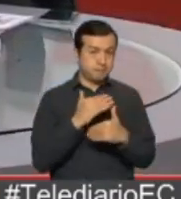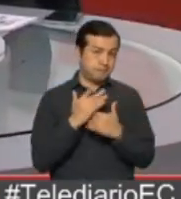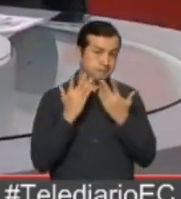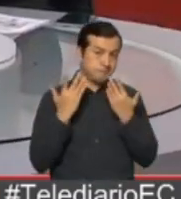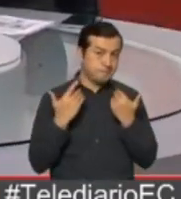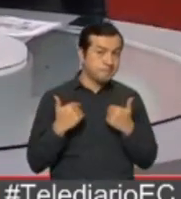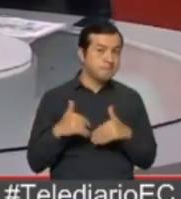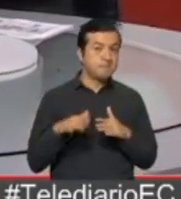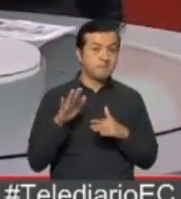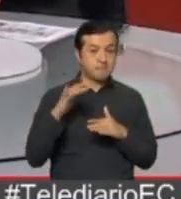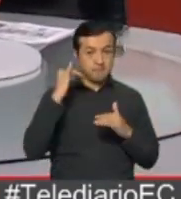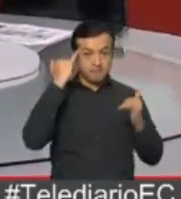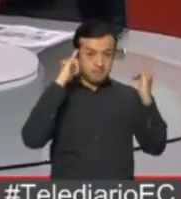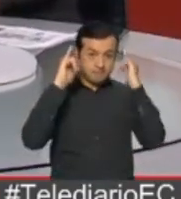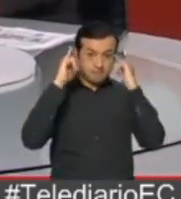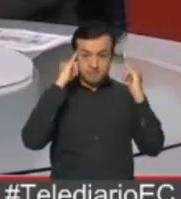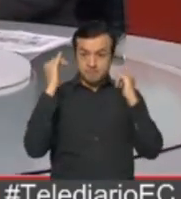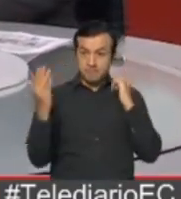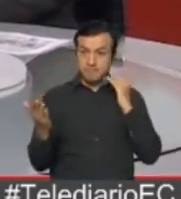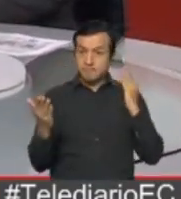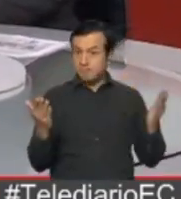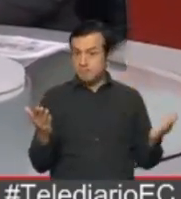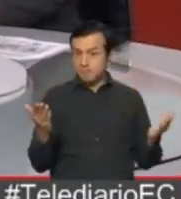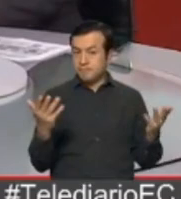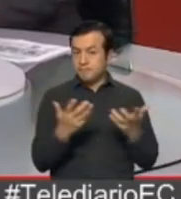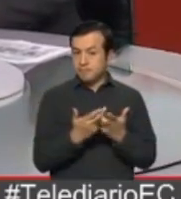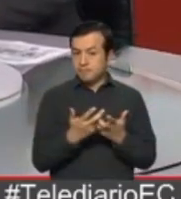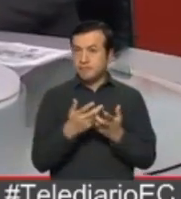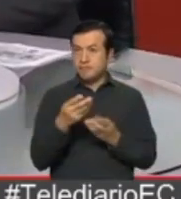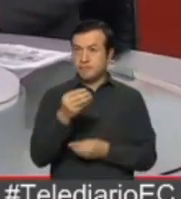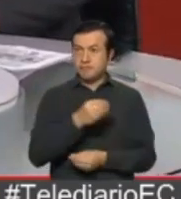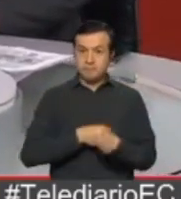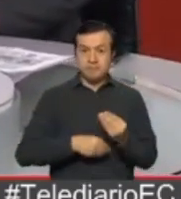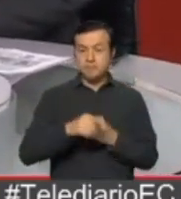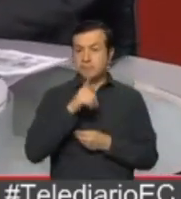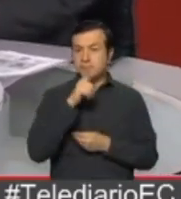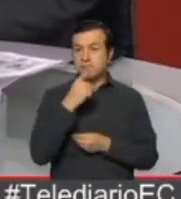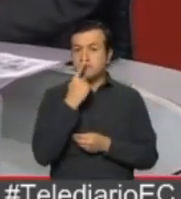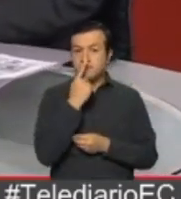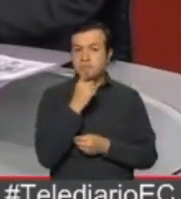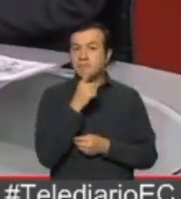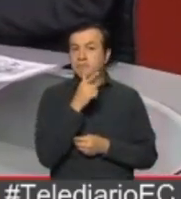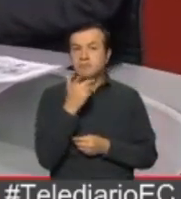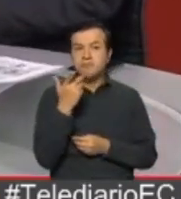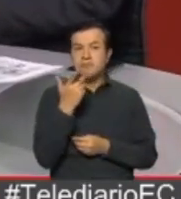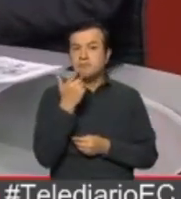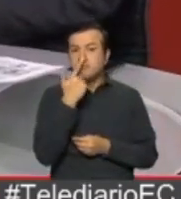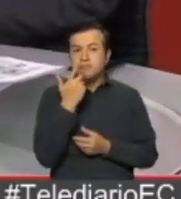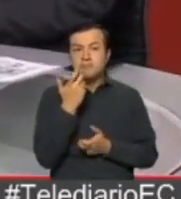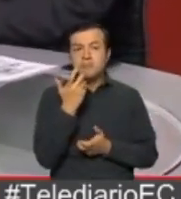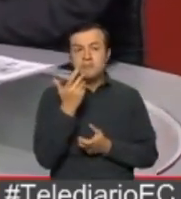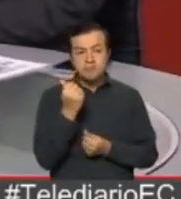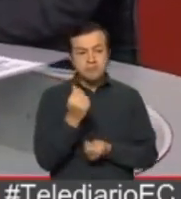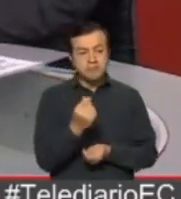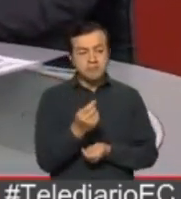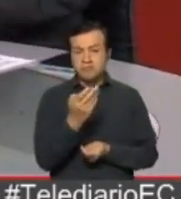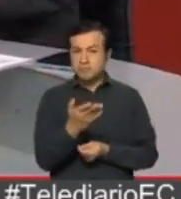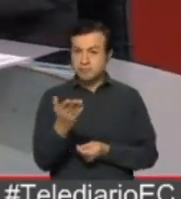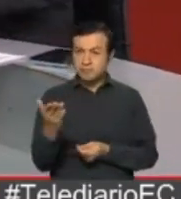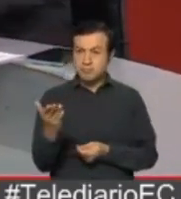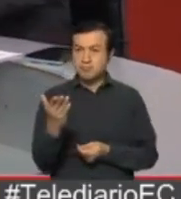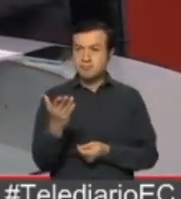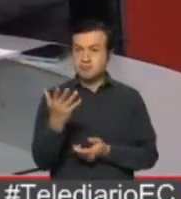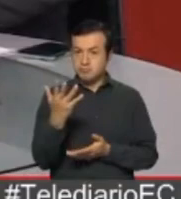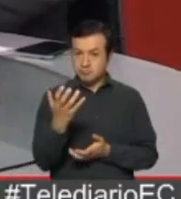está de estas ideas que conecto cuáles serían los inversionistas quienes están interesados quien se ha mostrado quién se ha mostrado interés a